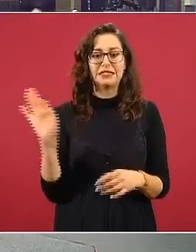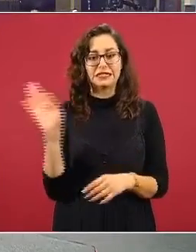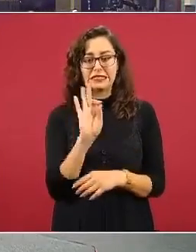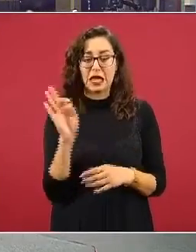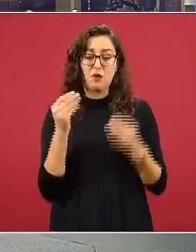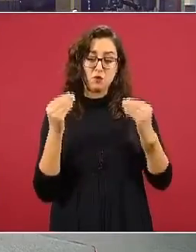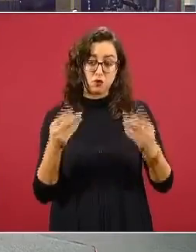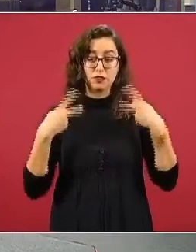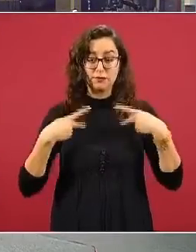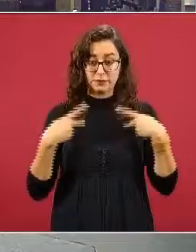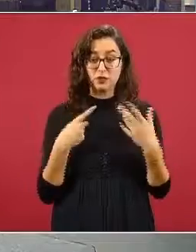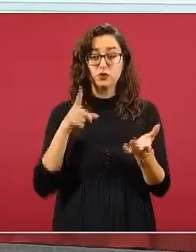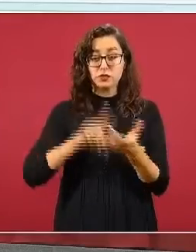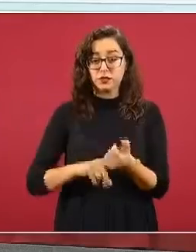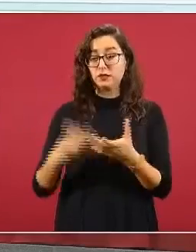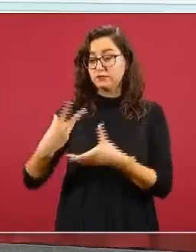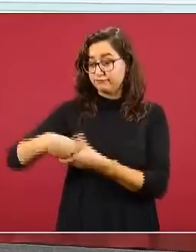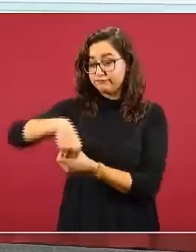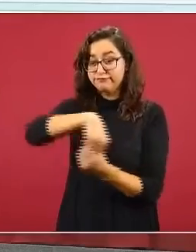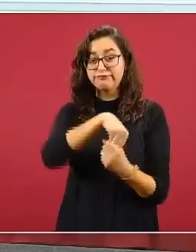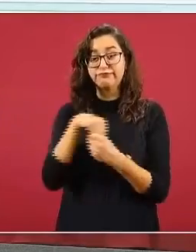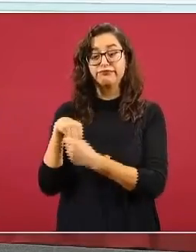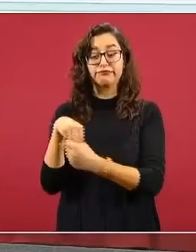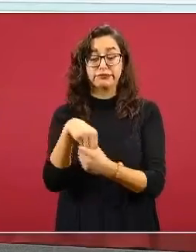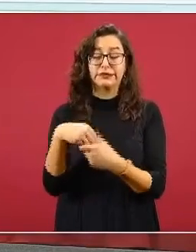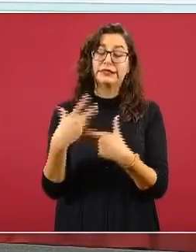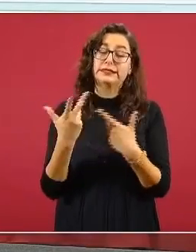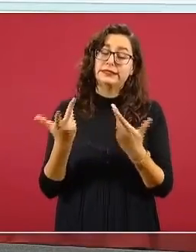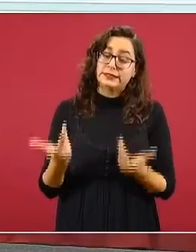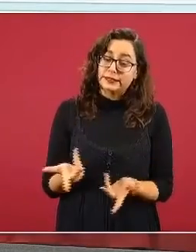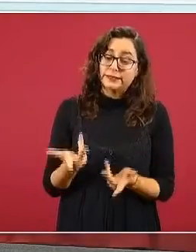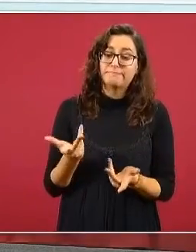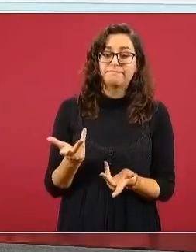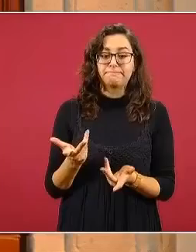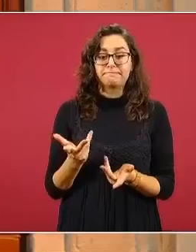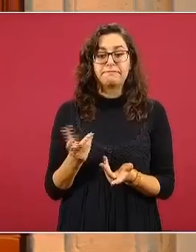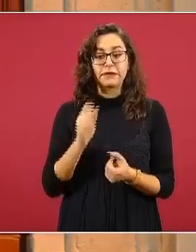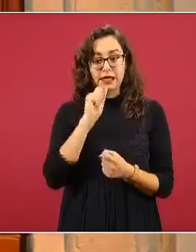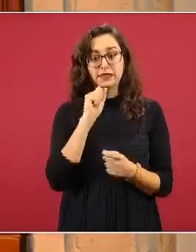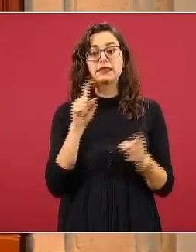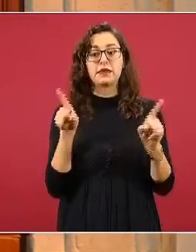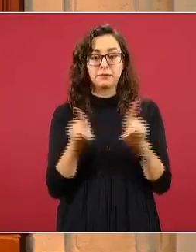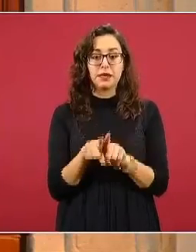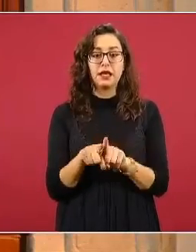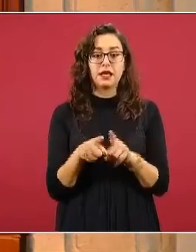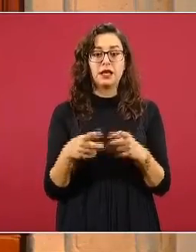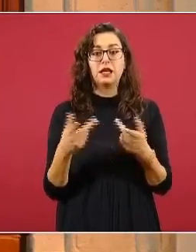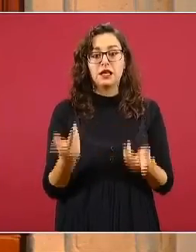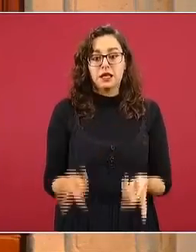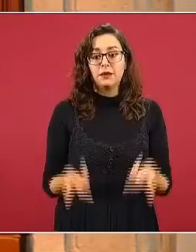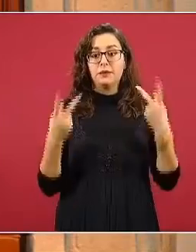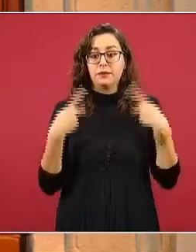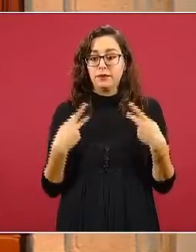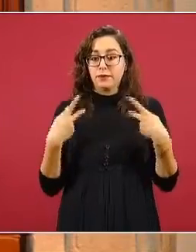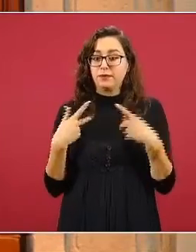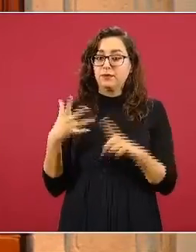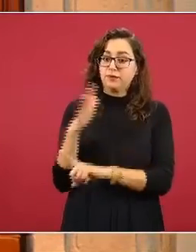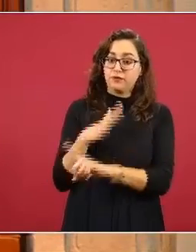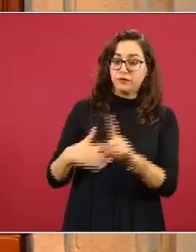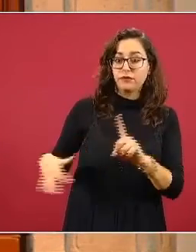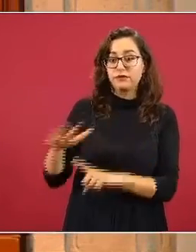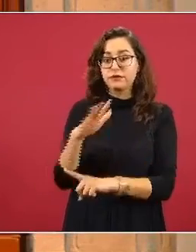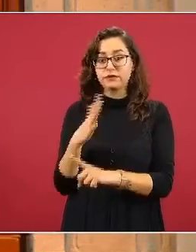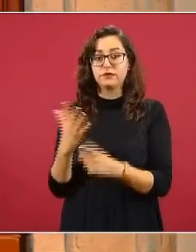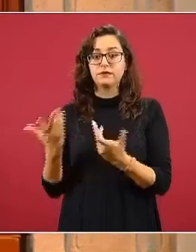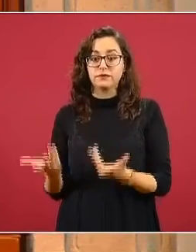algunos otros determinantes, no tanto, pero en la medida también de que la población, que la sociedad nos sumemos a este